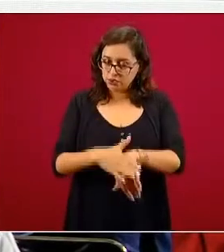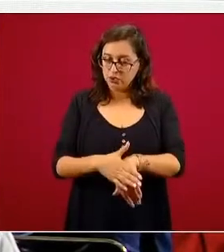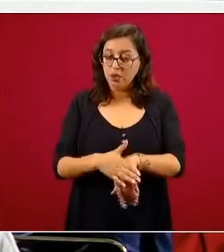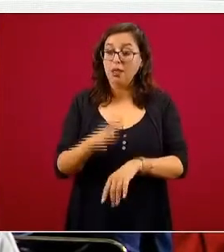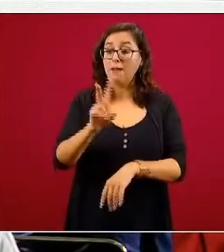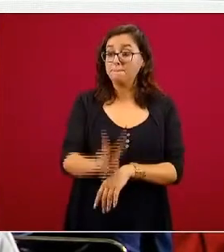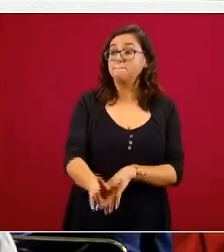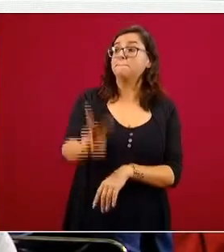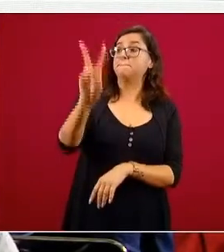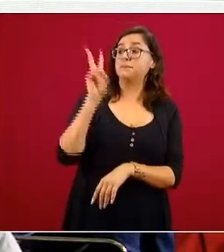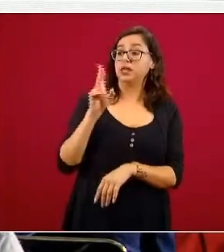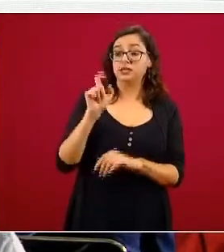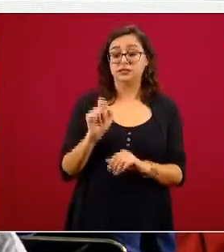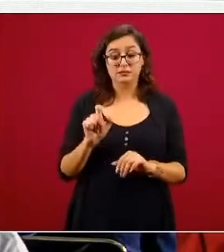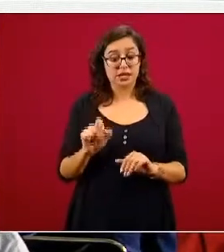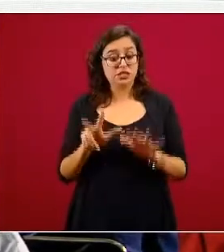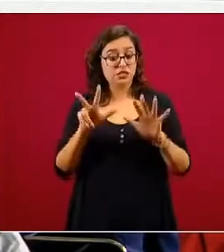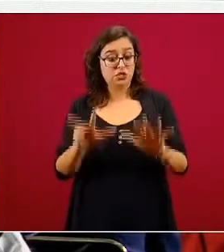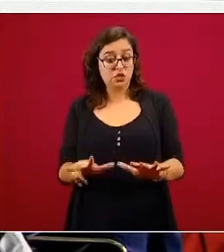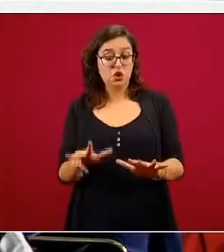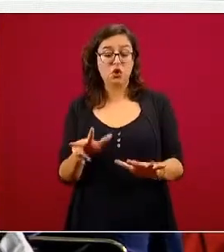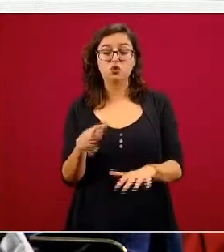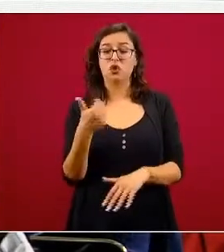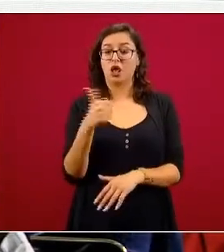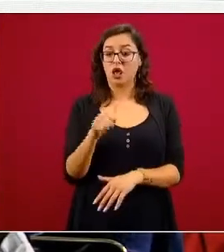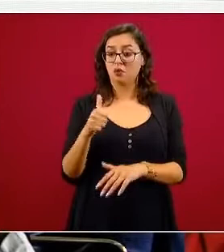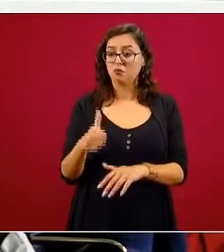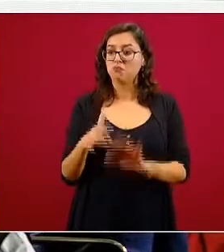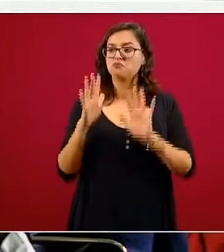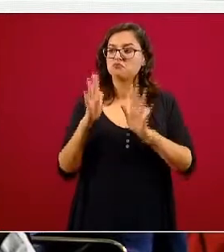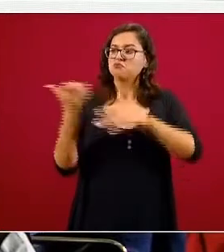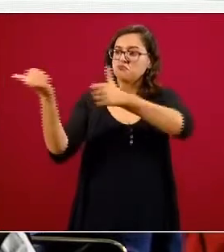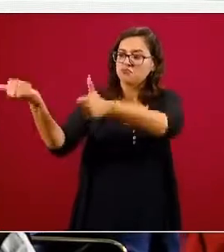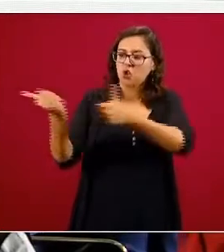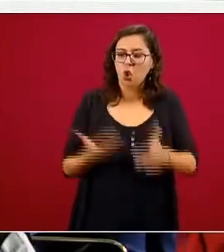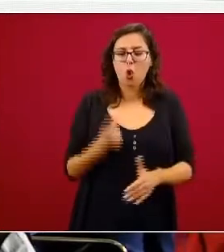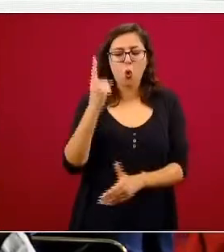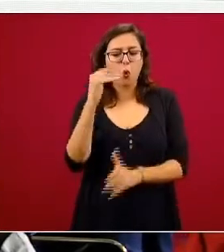viernes pasado, el viernes 28 de agosto, llegó el primer embarque de un poco más de